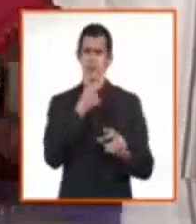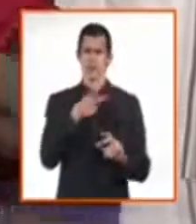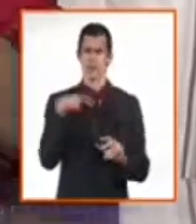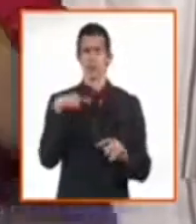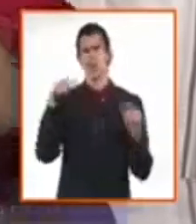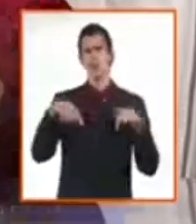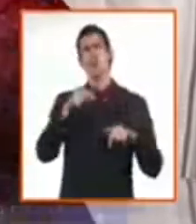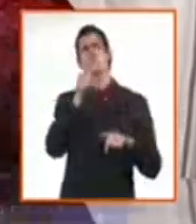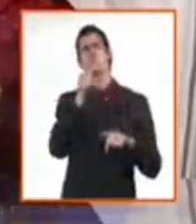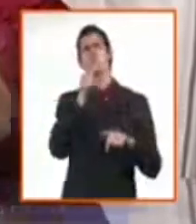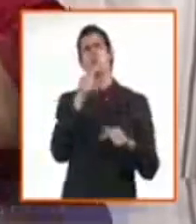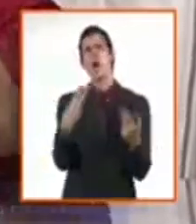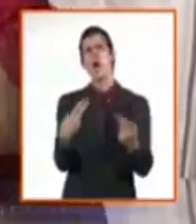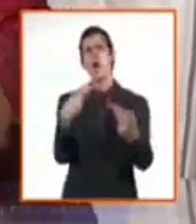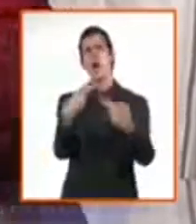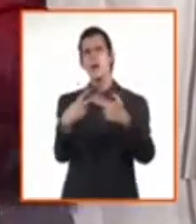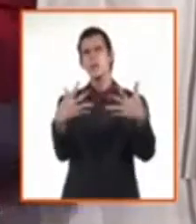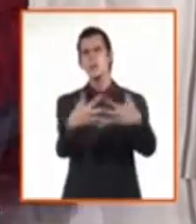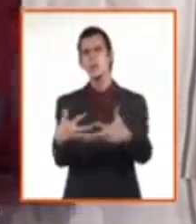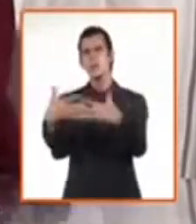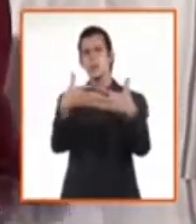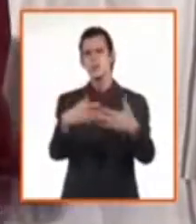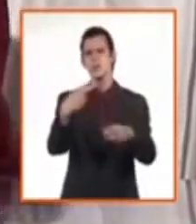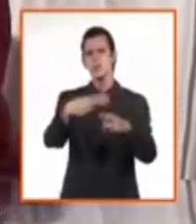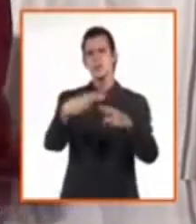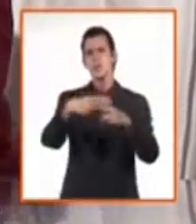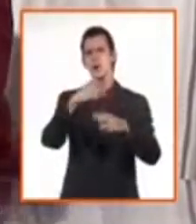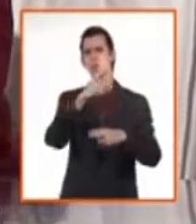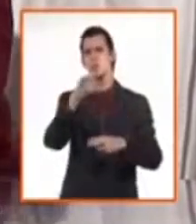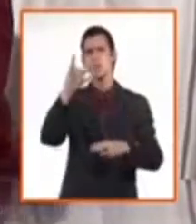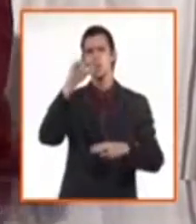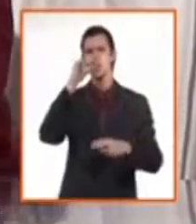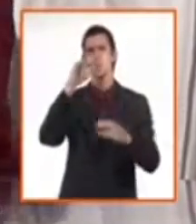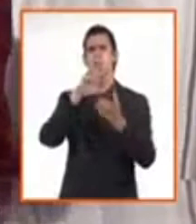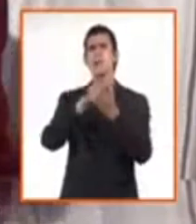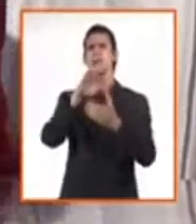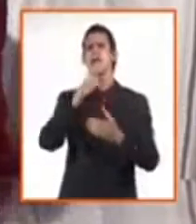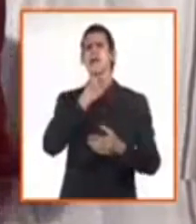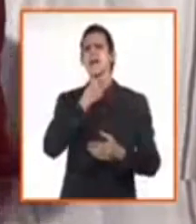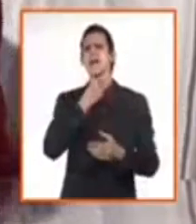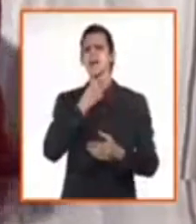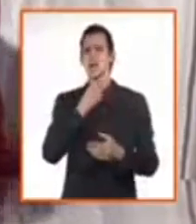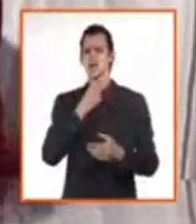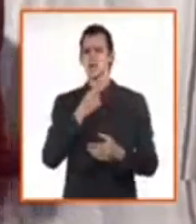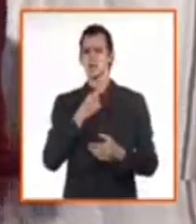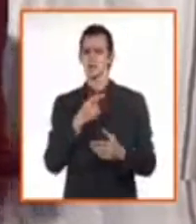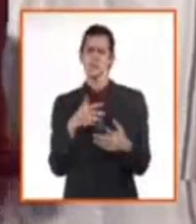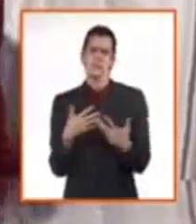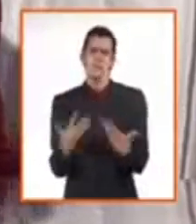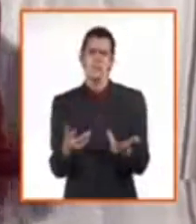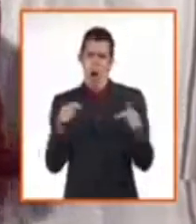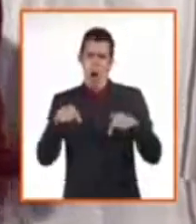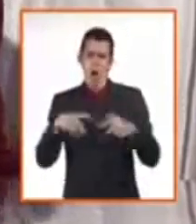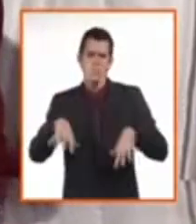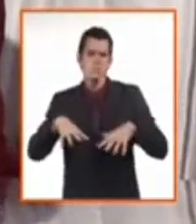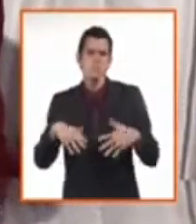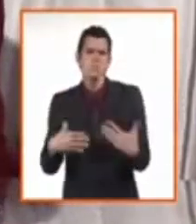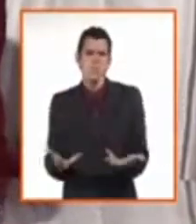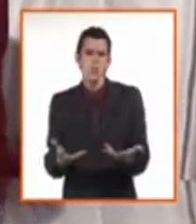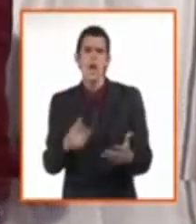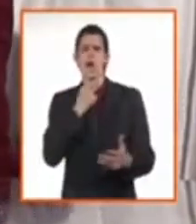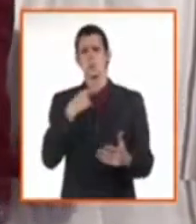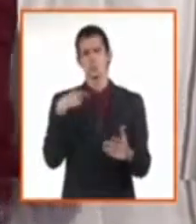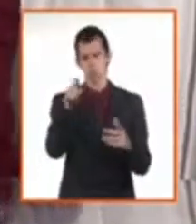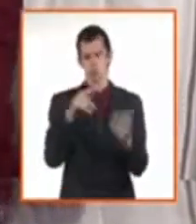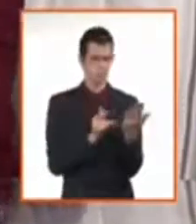demasiado cosas en inglés tú puedes llevarte algo que no es exactamente lo que se está haciendo pero por ejemplo el discurso como el de alberto fernández que